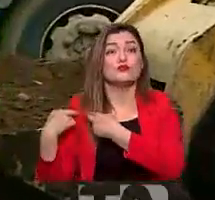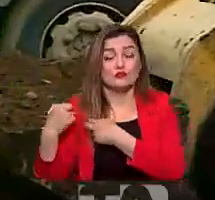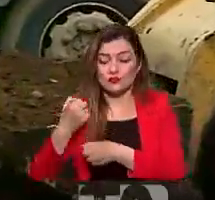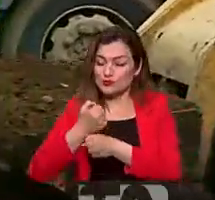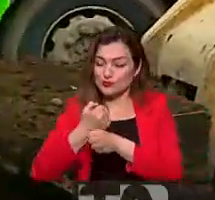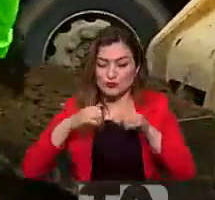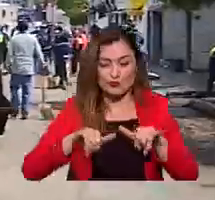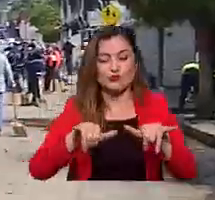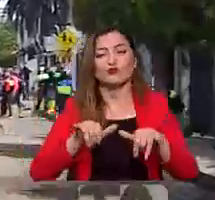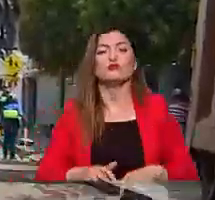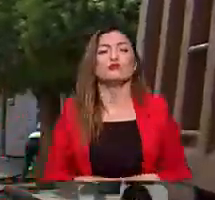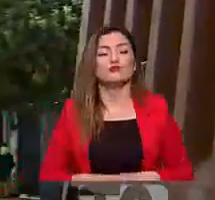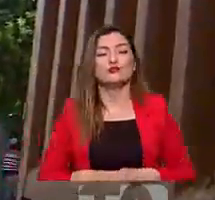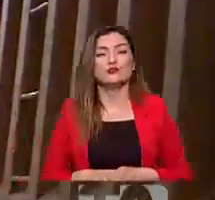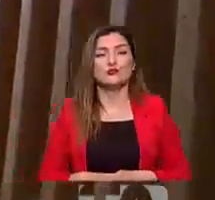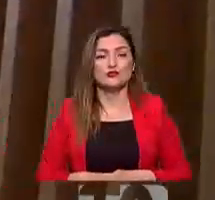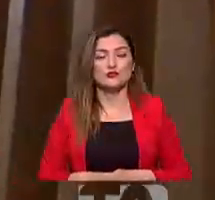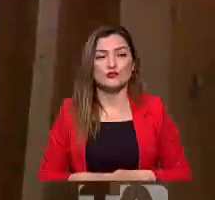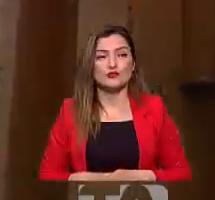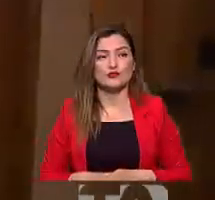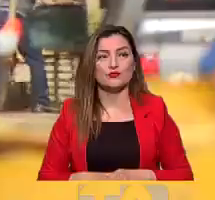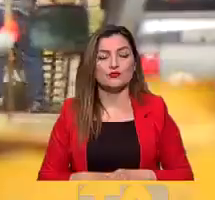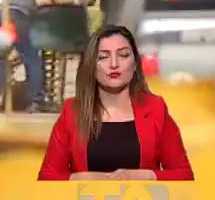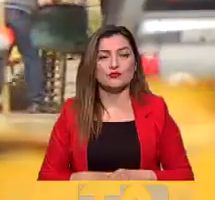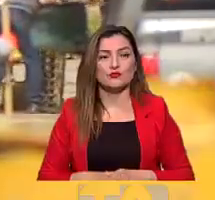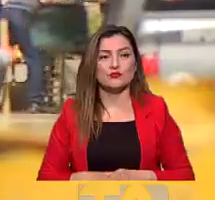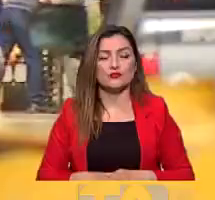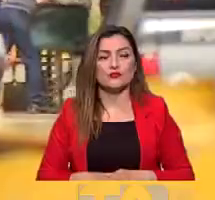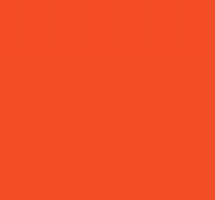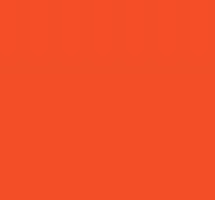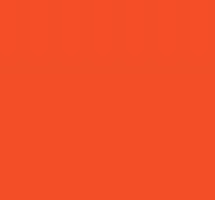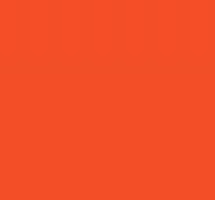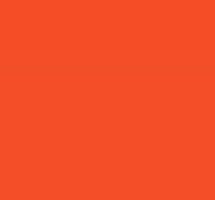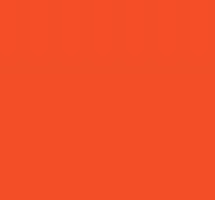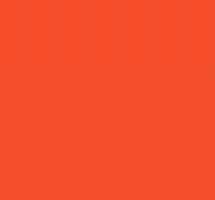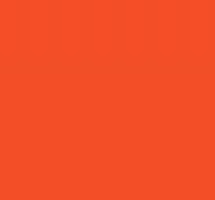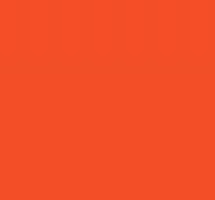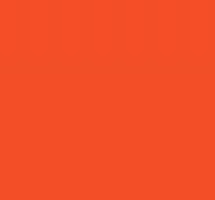continuar con los trabajos. En Quito, Natalie Jiménez, 24 horas.